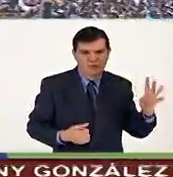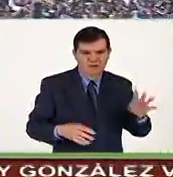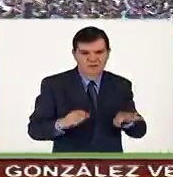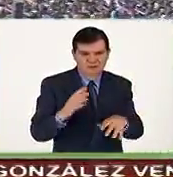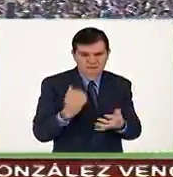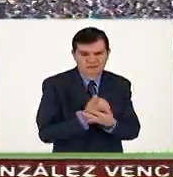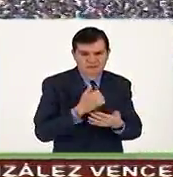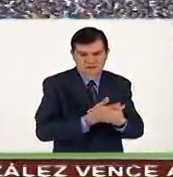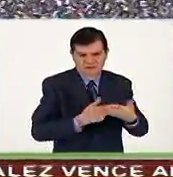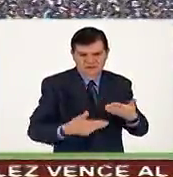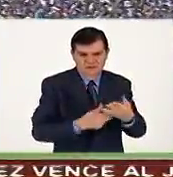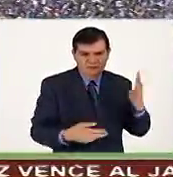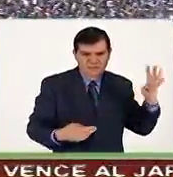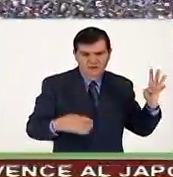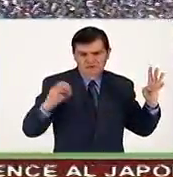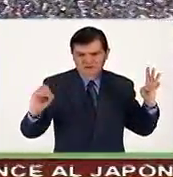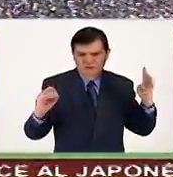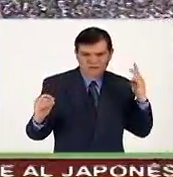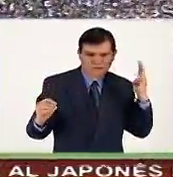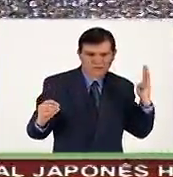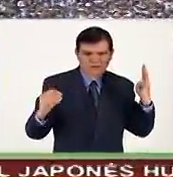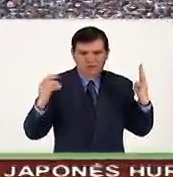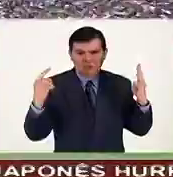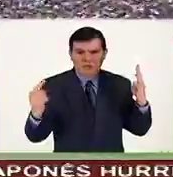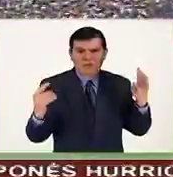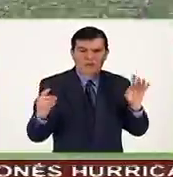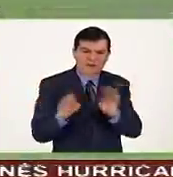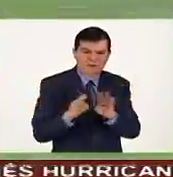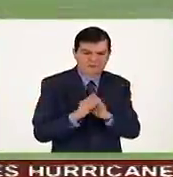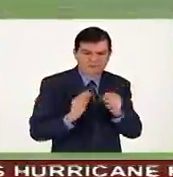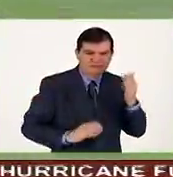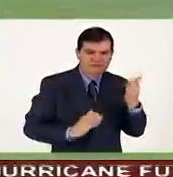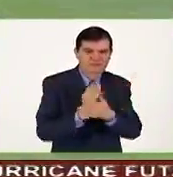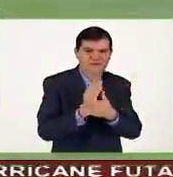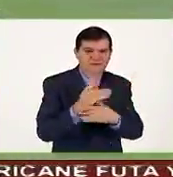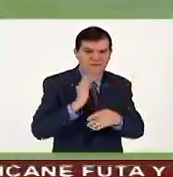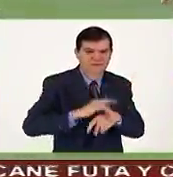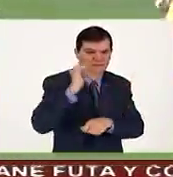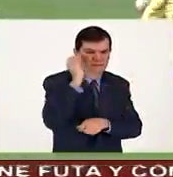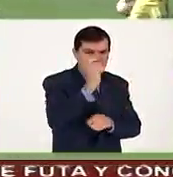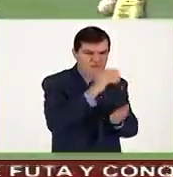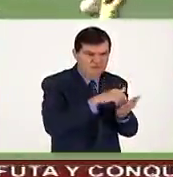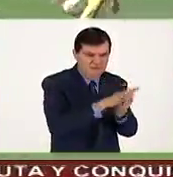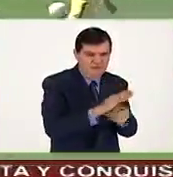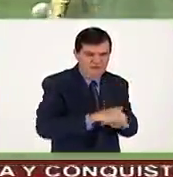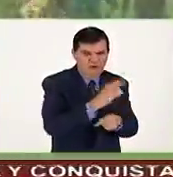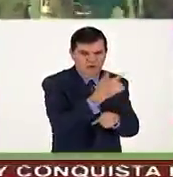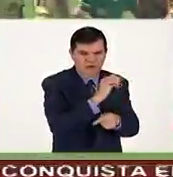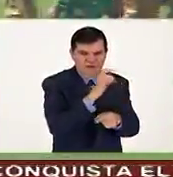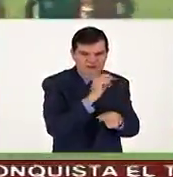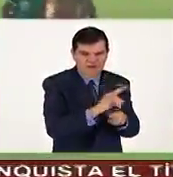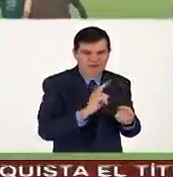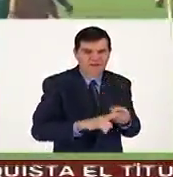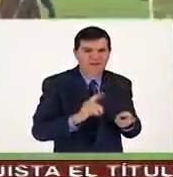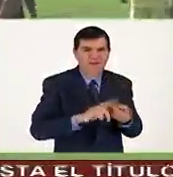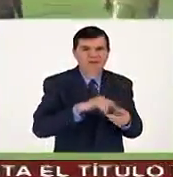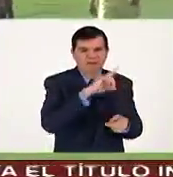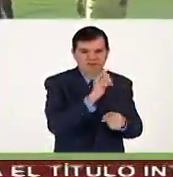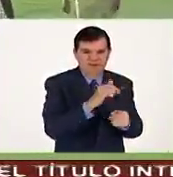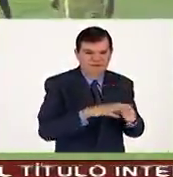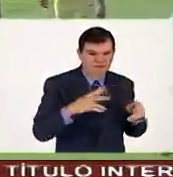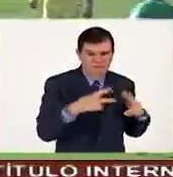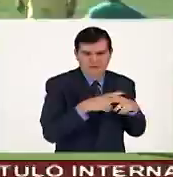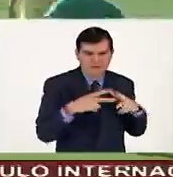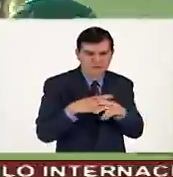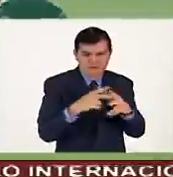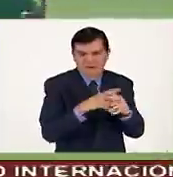con un resultado de 4-0, 4-1 avanzar a la gran final de la Liga MX. Pero con expulsiones de Paolo Golzi, después de Rubén Sambuesa y varios conatos